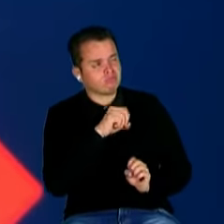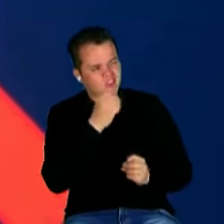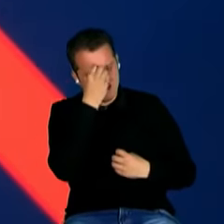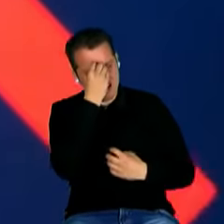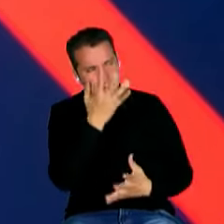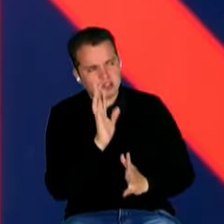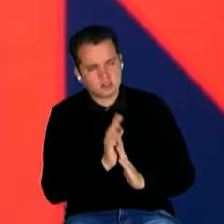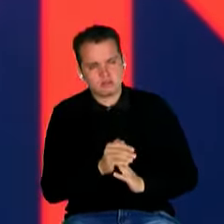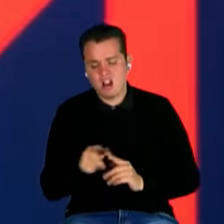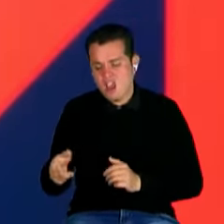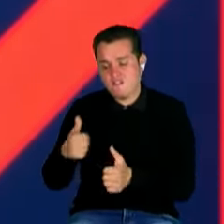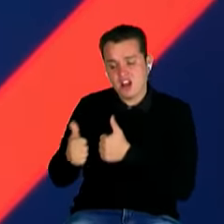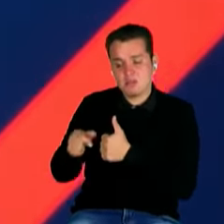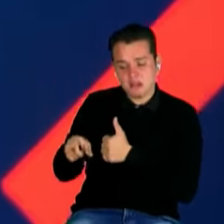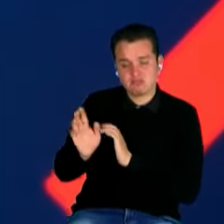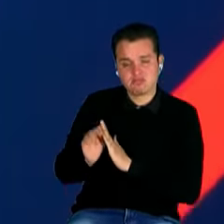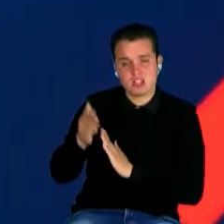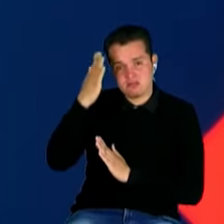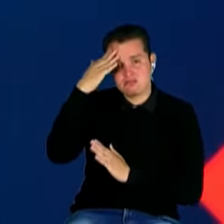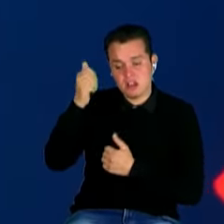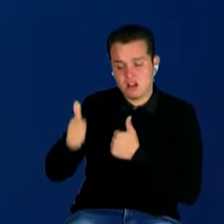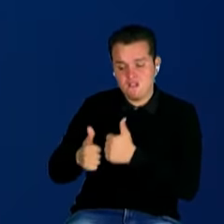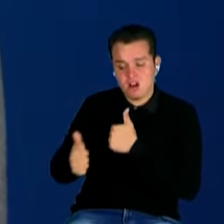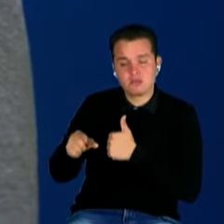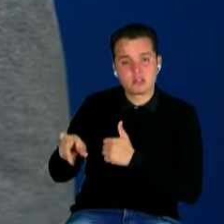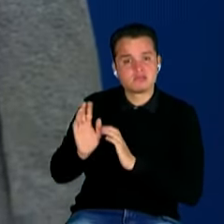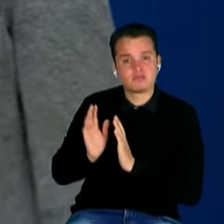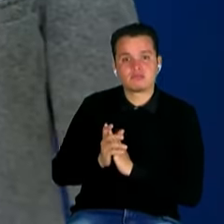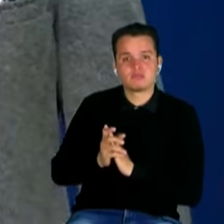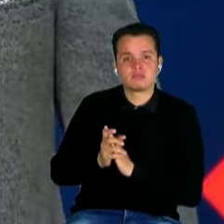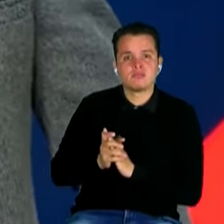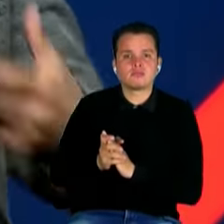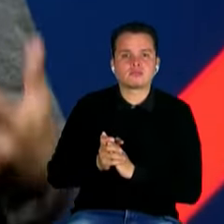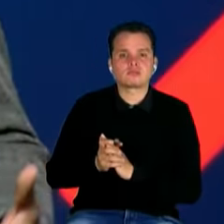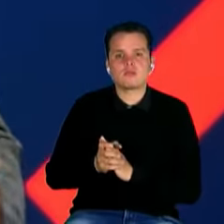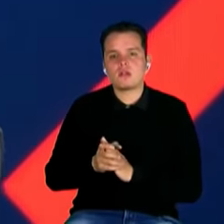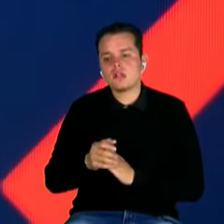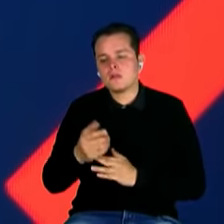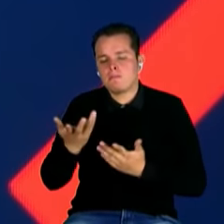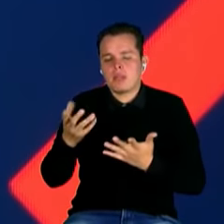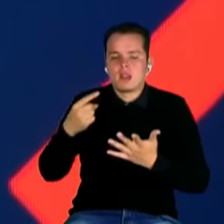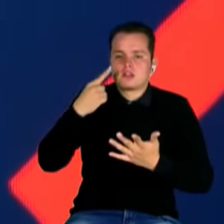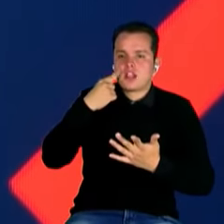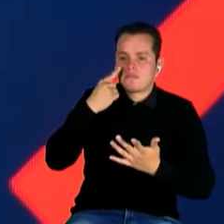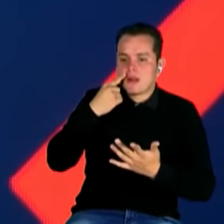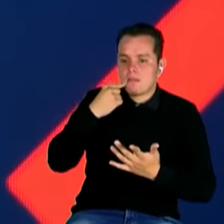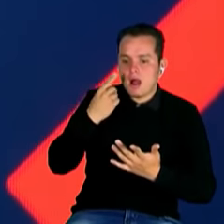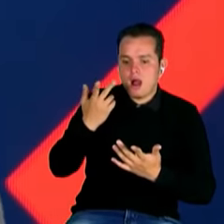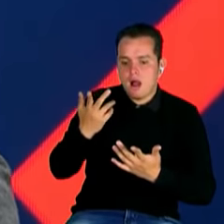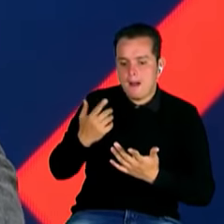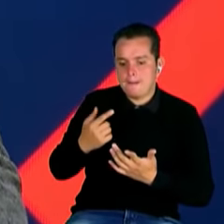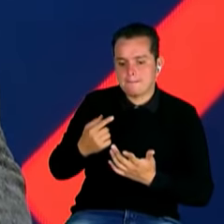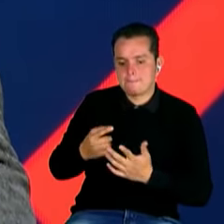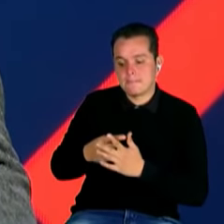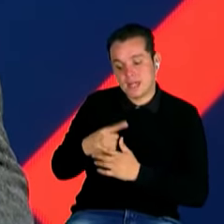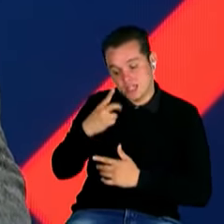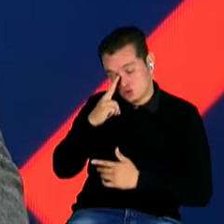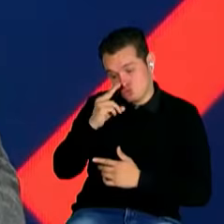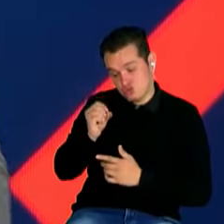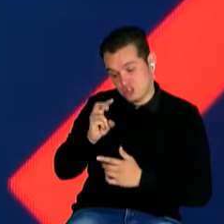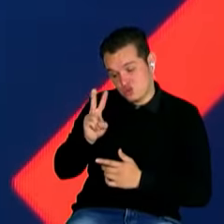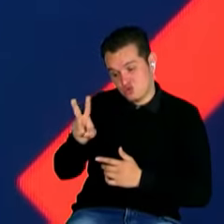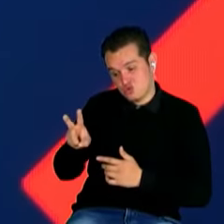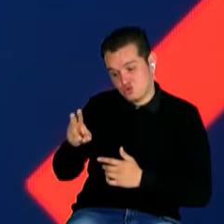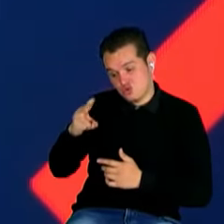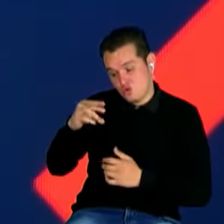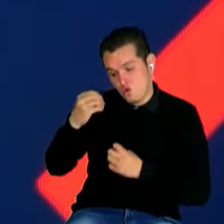sé que les va a ir bien. Ellos saben que les va a ir bien. Si papá ve a sus hijos obedientes,